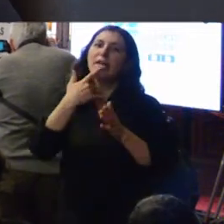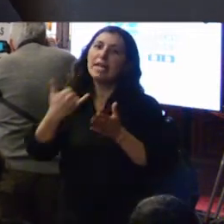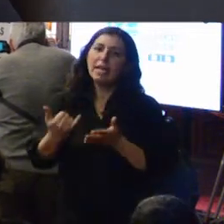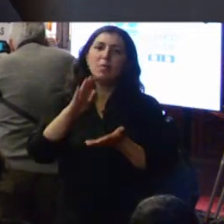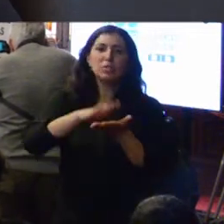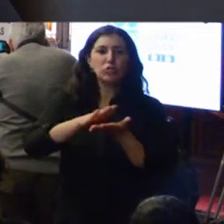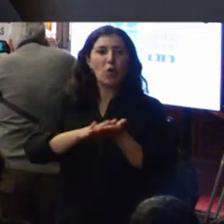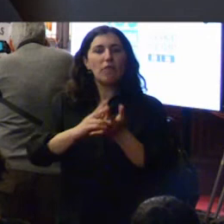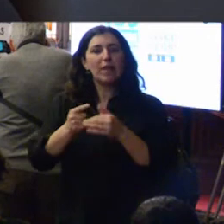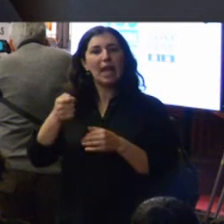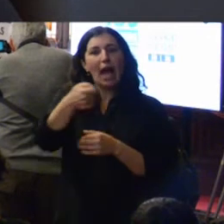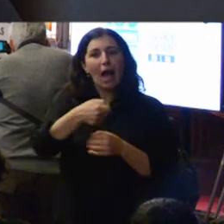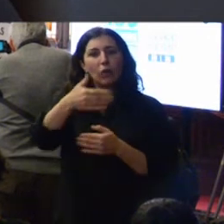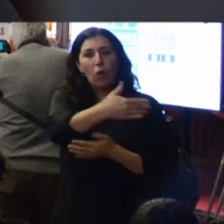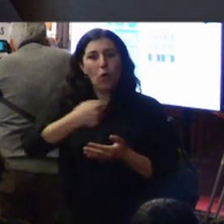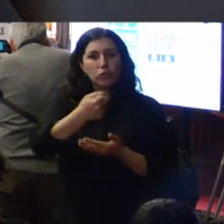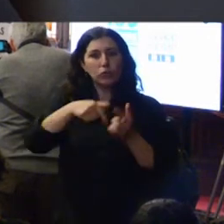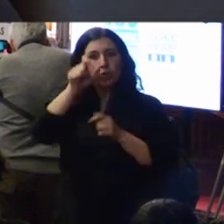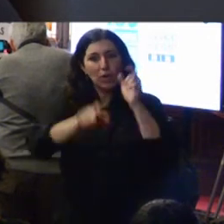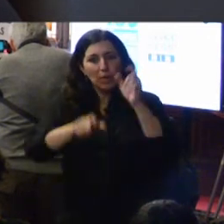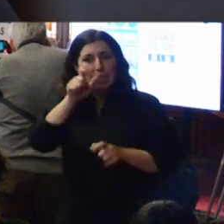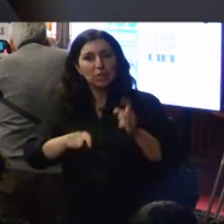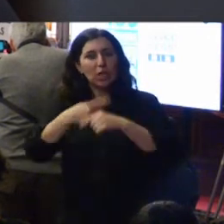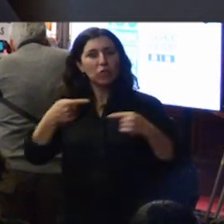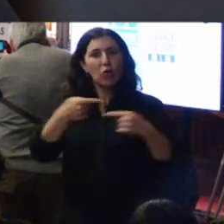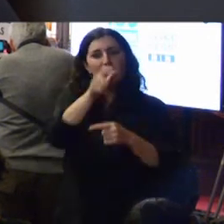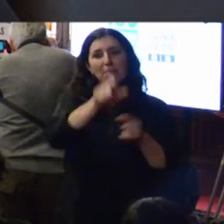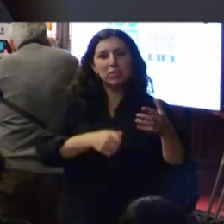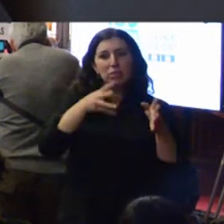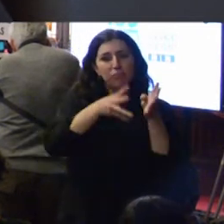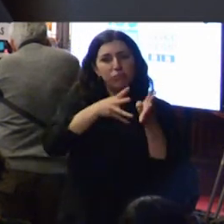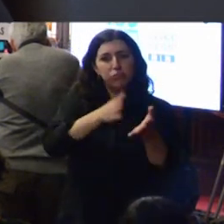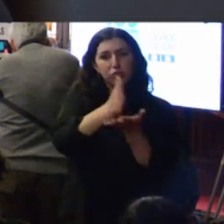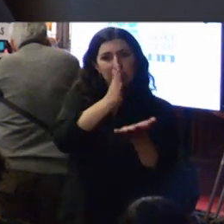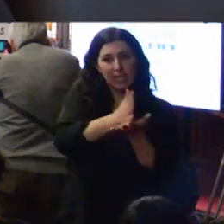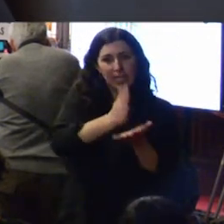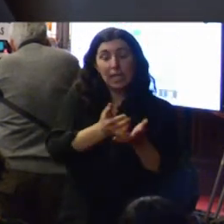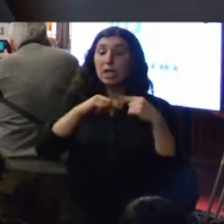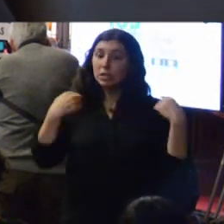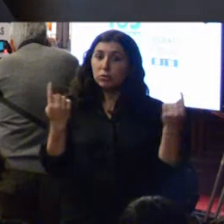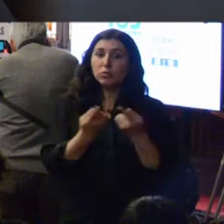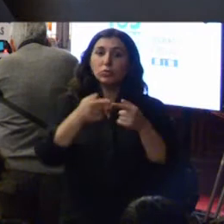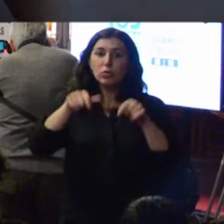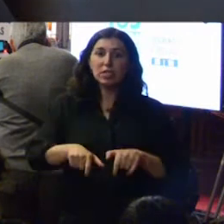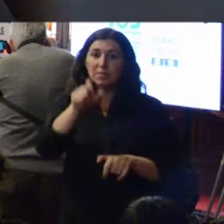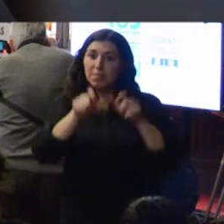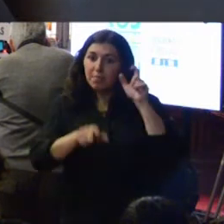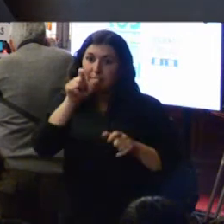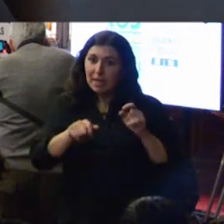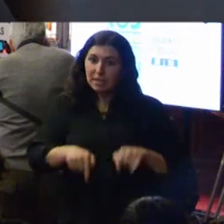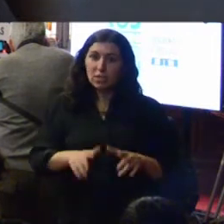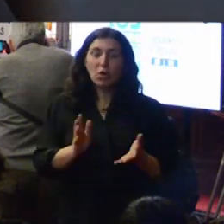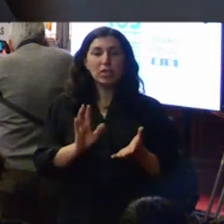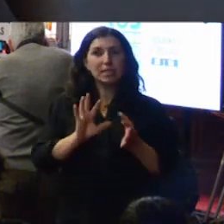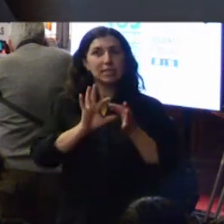los acosos o las amenazas que estaban enfrentando otros activistas. Entonces, en función de que la Defensoría tiene el trabajo de ser vaso